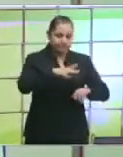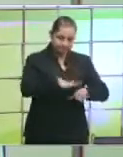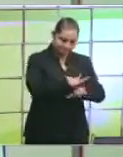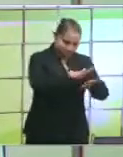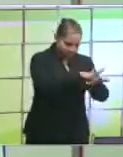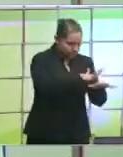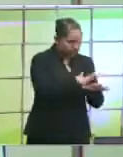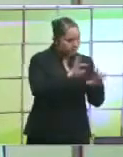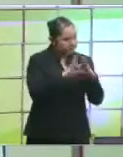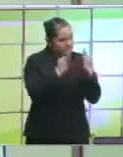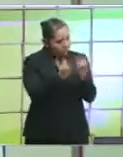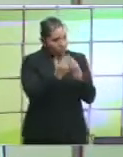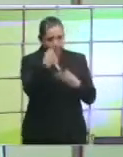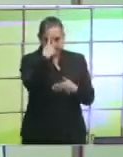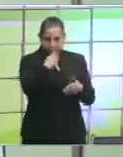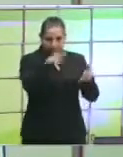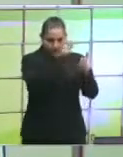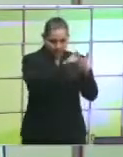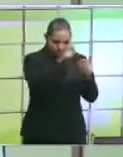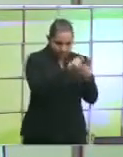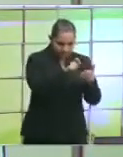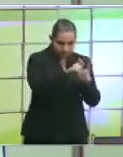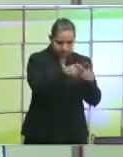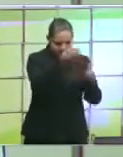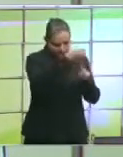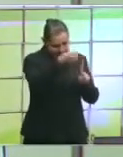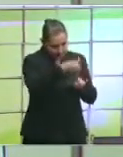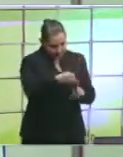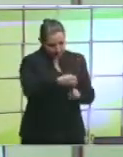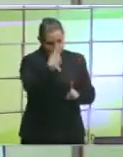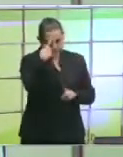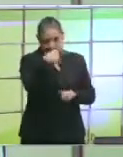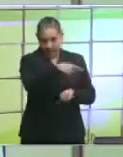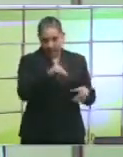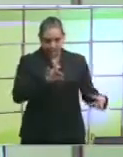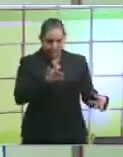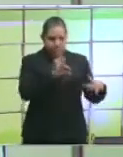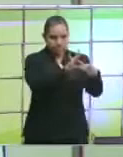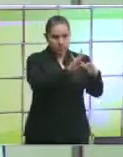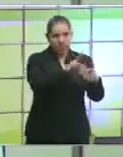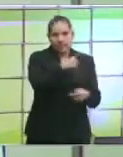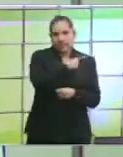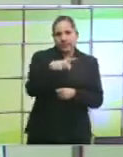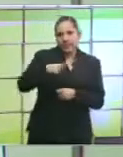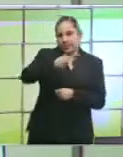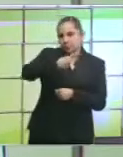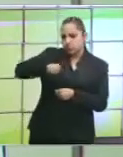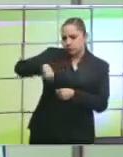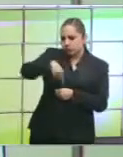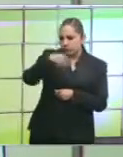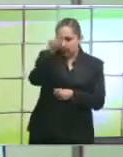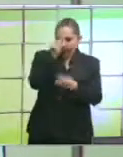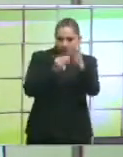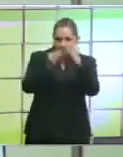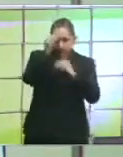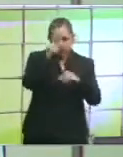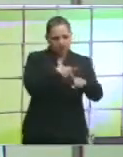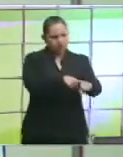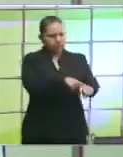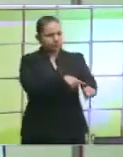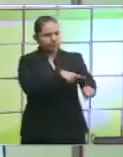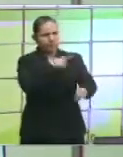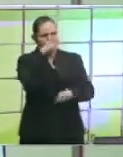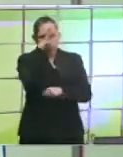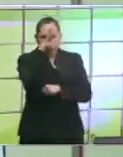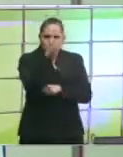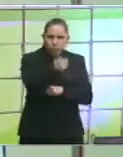redacción para estos efectos hubo que aprender a hacer síntesis de los conceptos de violación